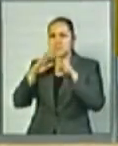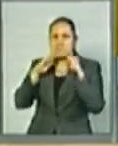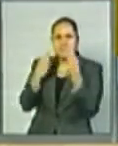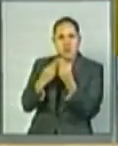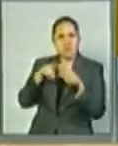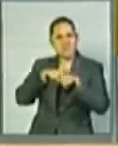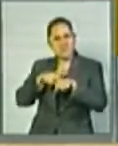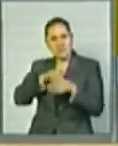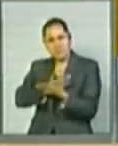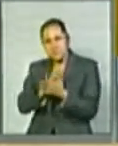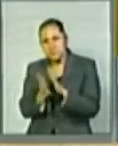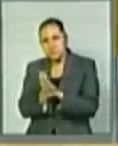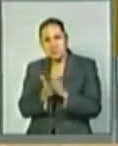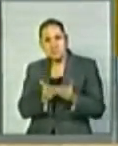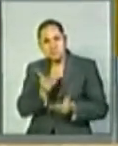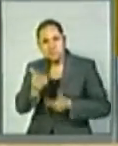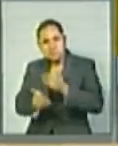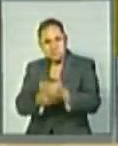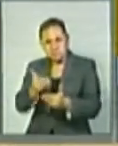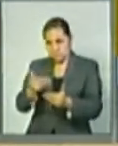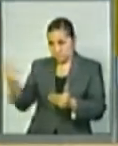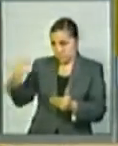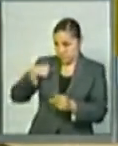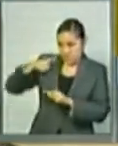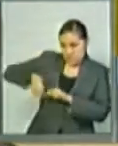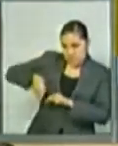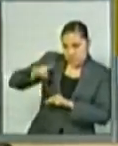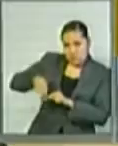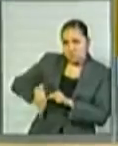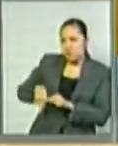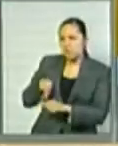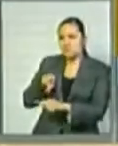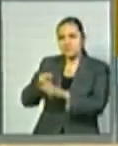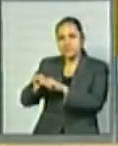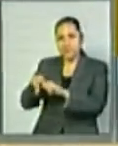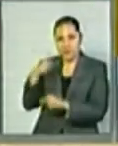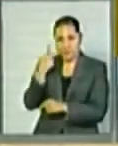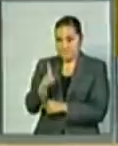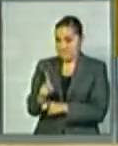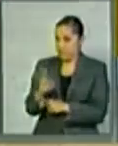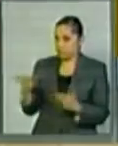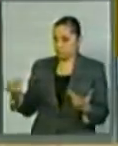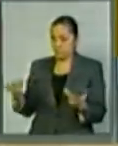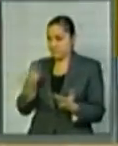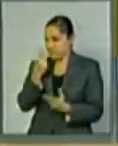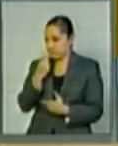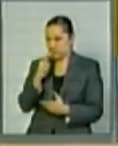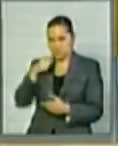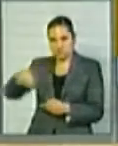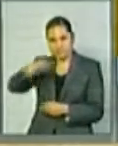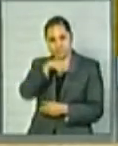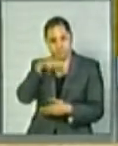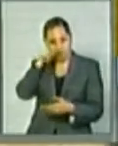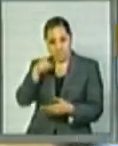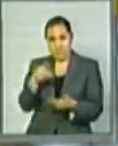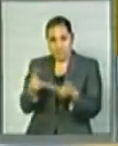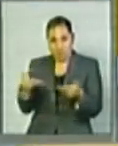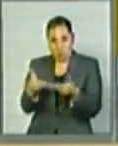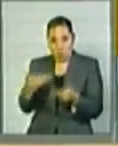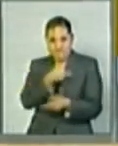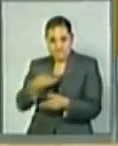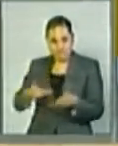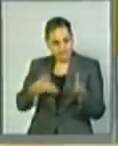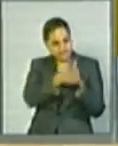de interés. Un dato que hay que tener presente es que durante el sexenio 16 alcaldes de todos los